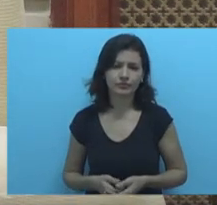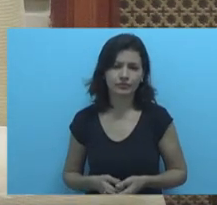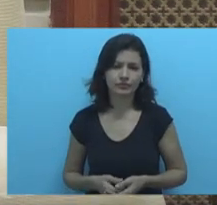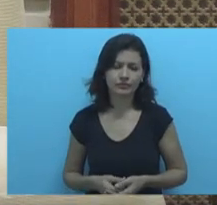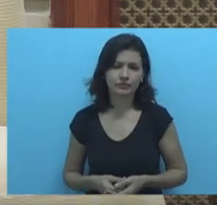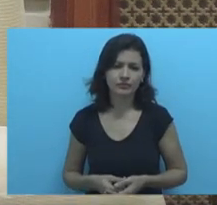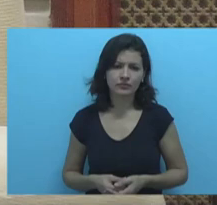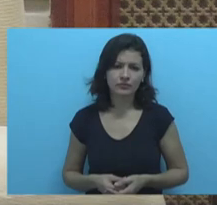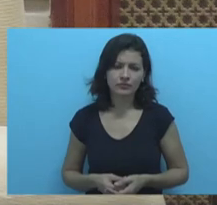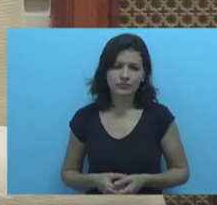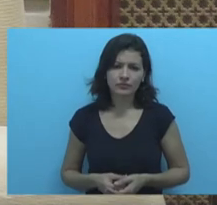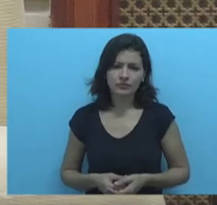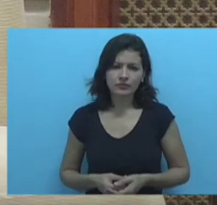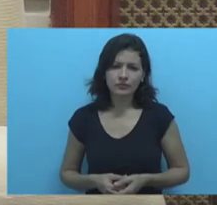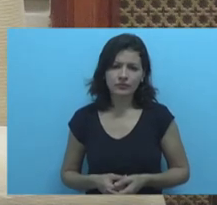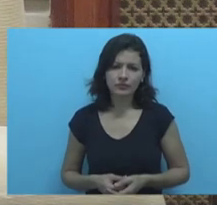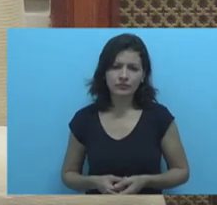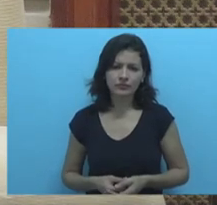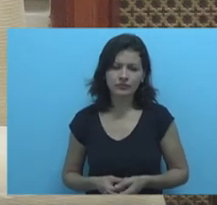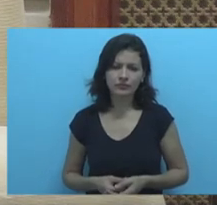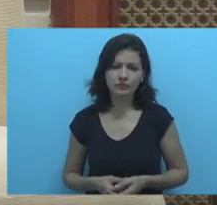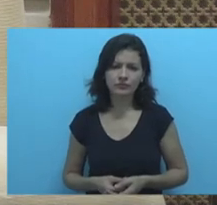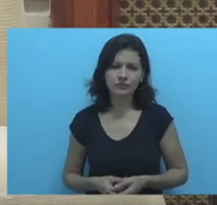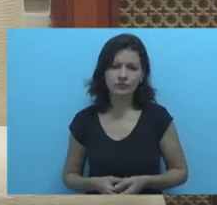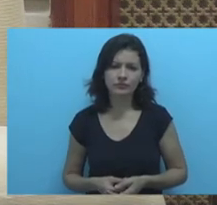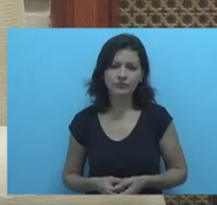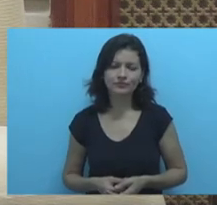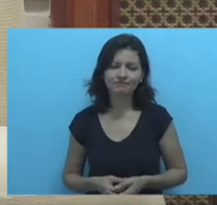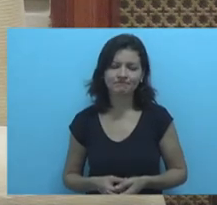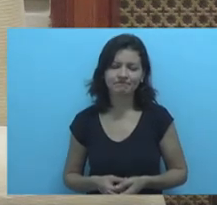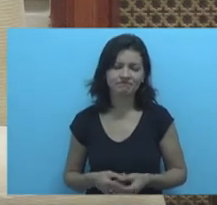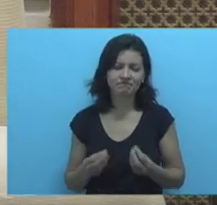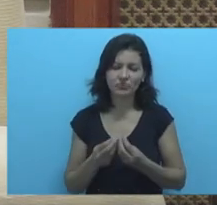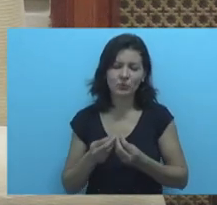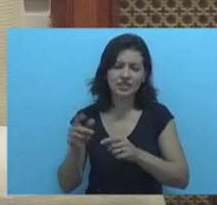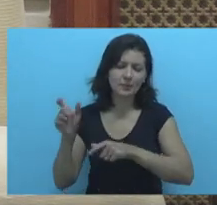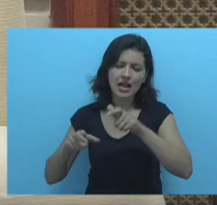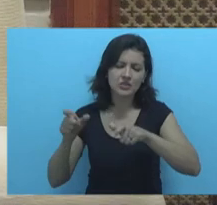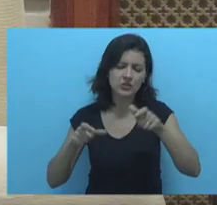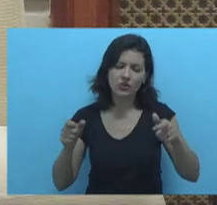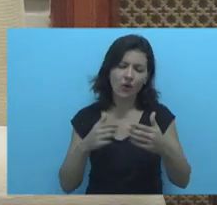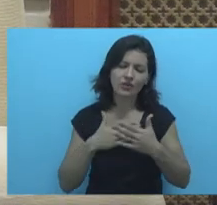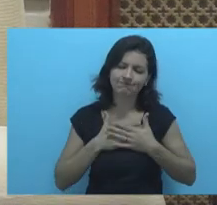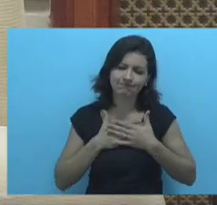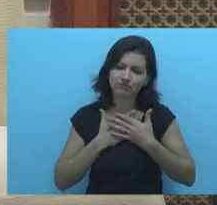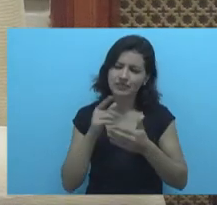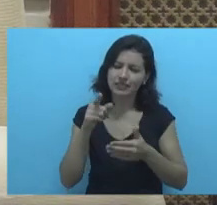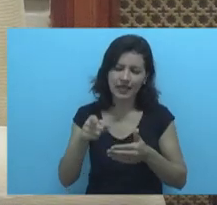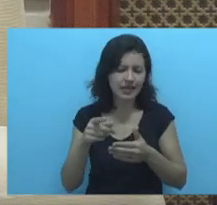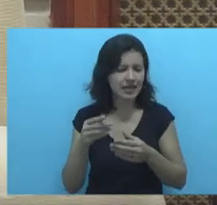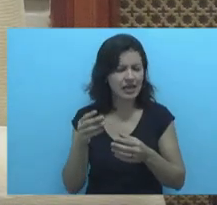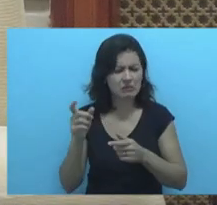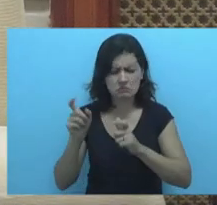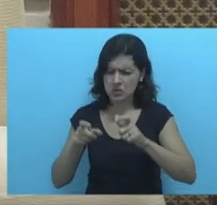uno sabía, no hacían falta estas demostraciones del afecto que le han tenido y del dolor que significa su